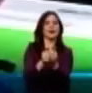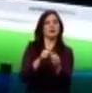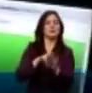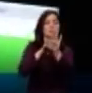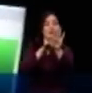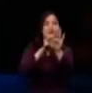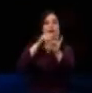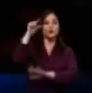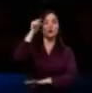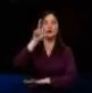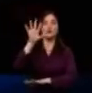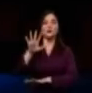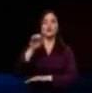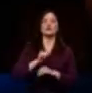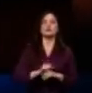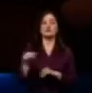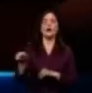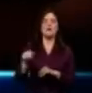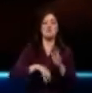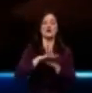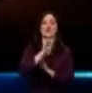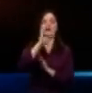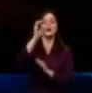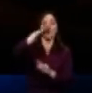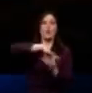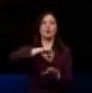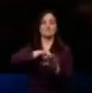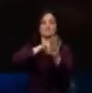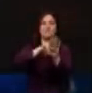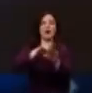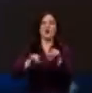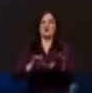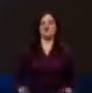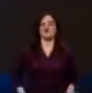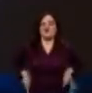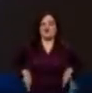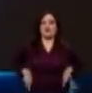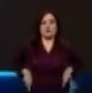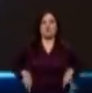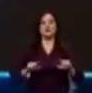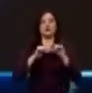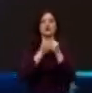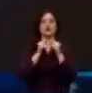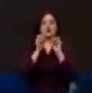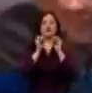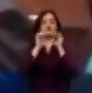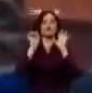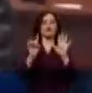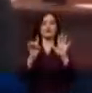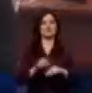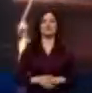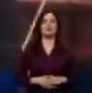oficialismo. En las votaciones ellas obtuvieron más de 70 votos a favor y hubo varias abstenciones por parte del Partido Social Cristiano.